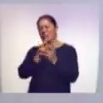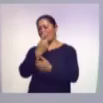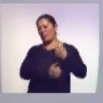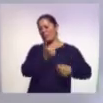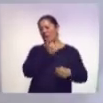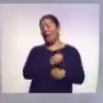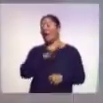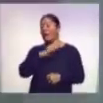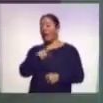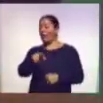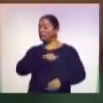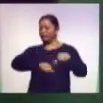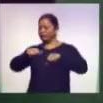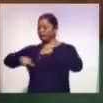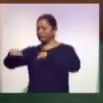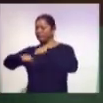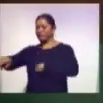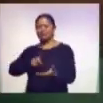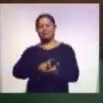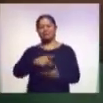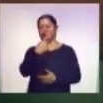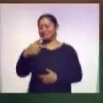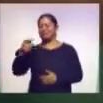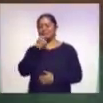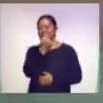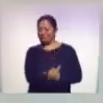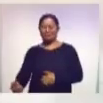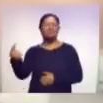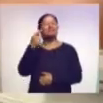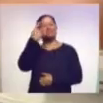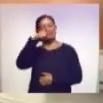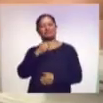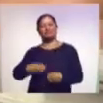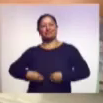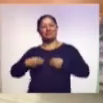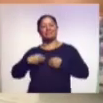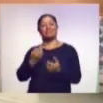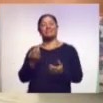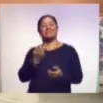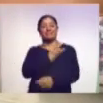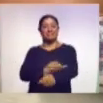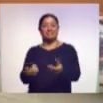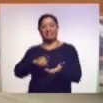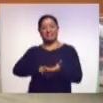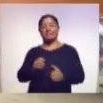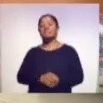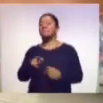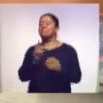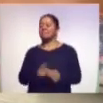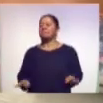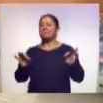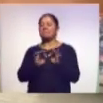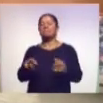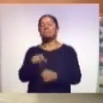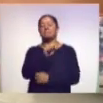permitido restituir el derecho de 18 infantes tlaxcaltecas a vivir en una familia. Sí, es con la supervisión constante de la Procuraduría para la Protección de Niñas,